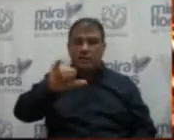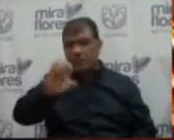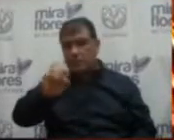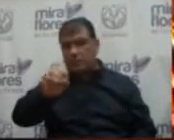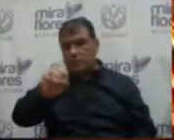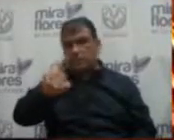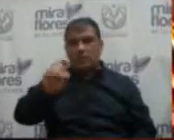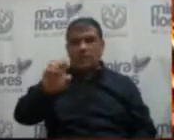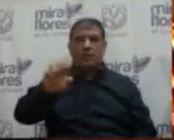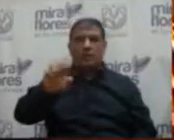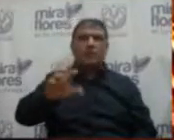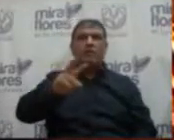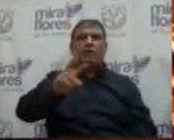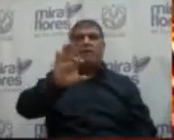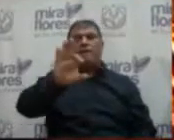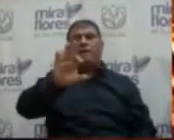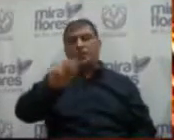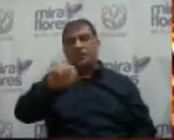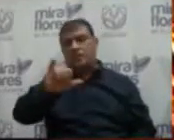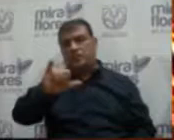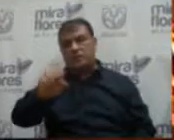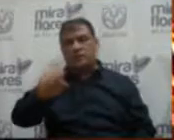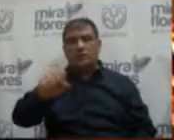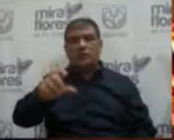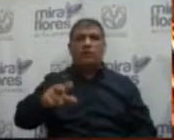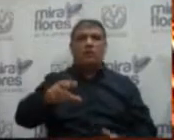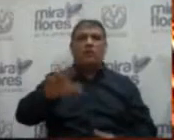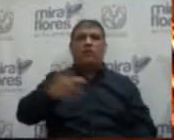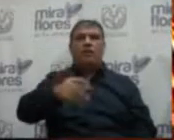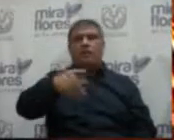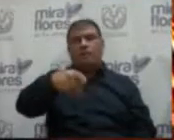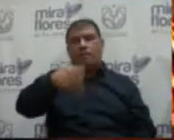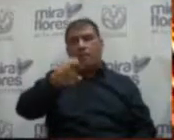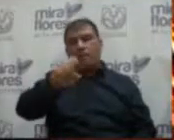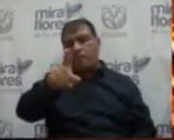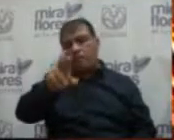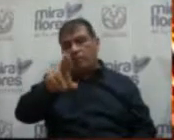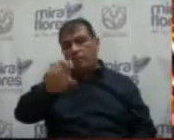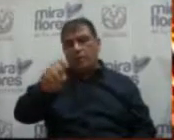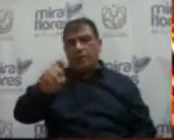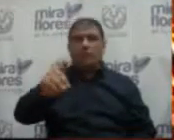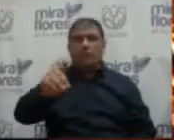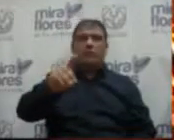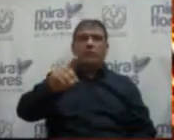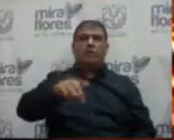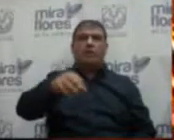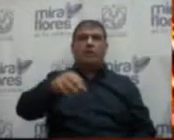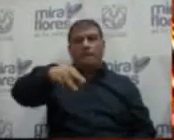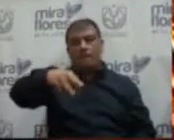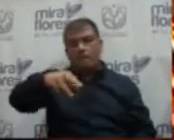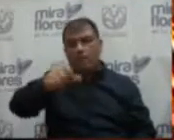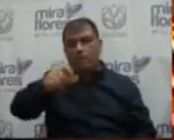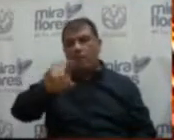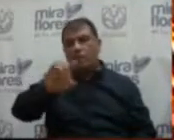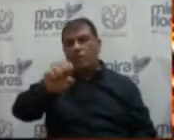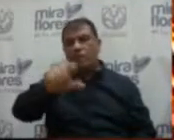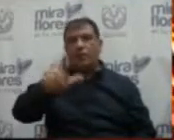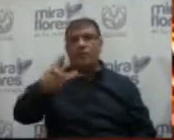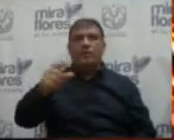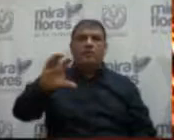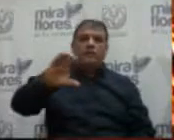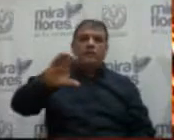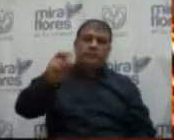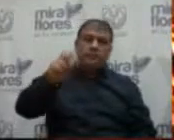Rábago, Francisco Valles, Pedro de la Puente, Francisco Javier de Chahue, Manuel de Arias y el conde de la